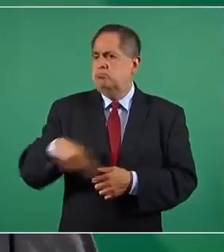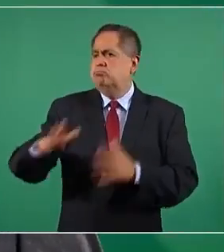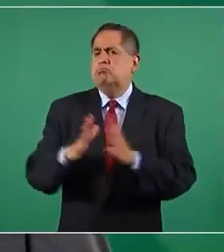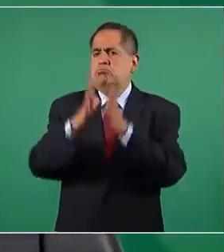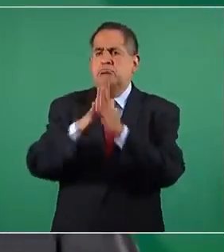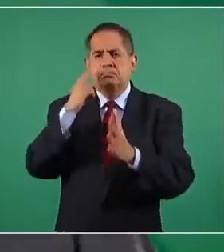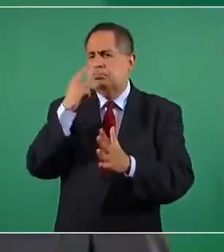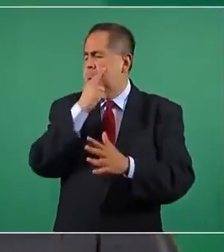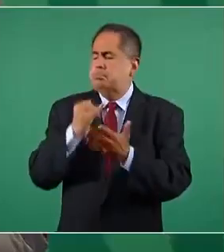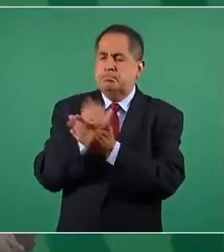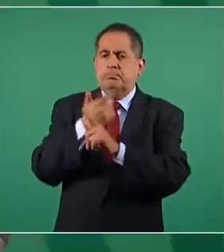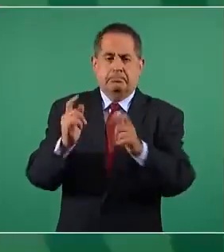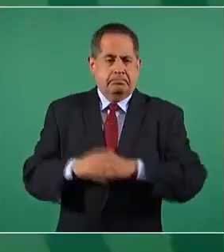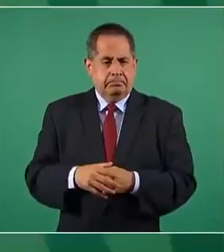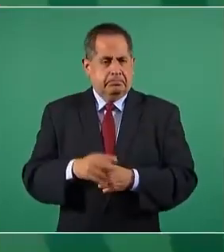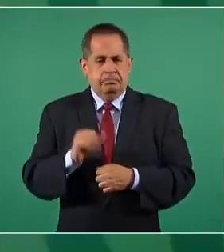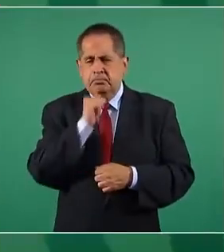No hace falta la violencia.